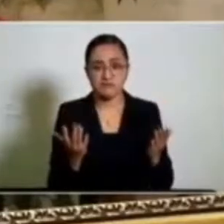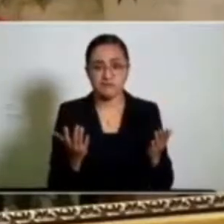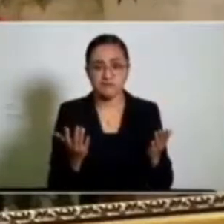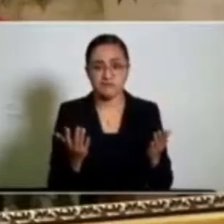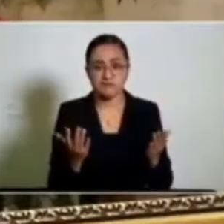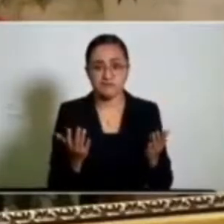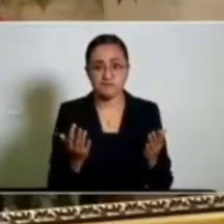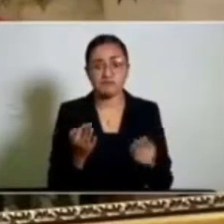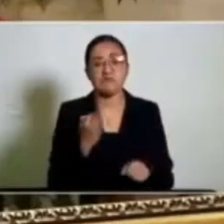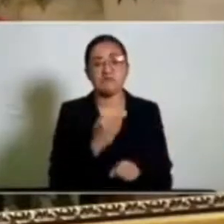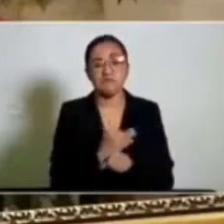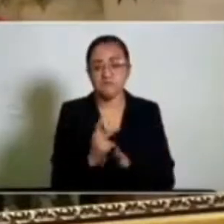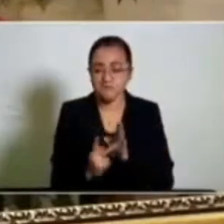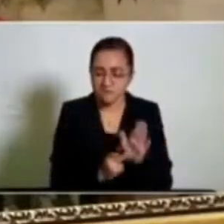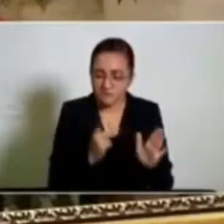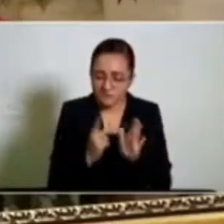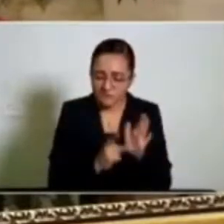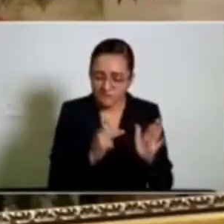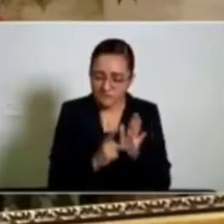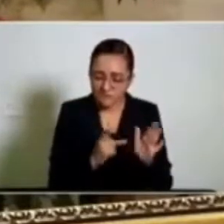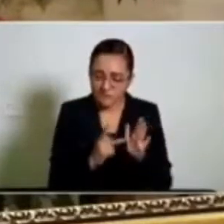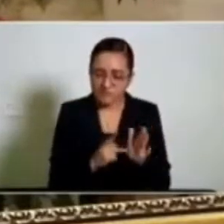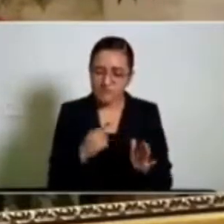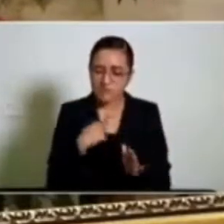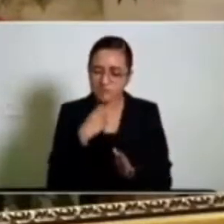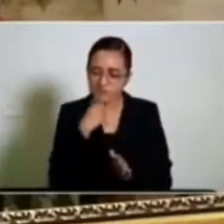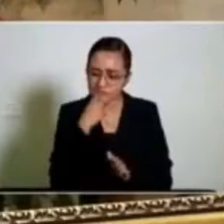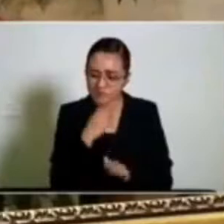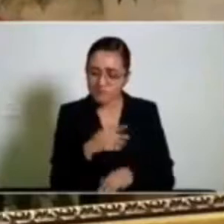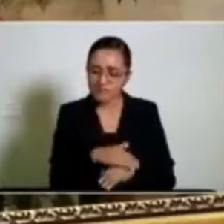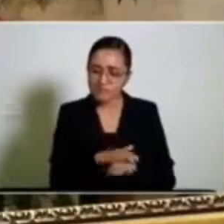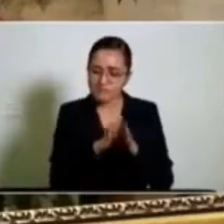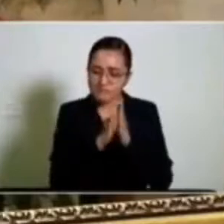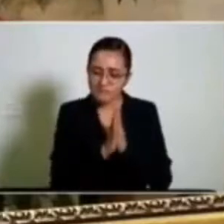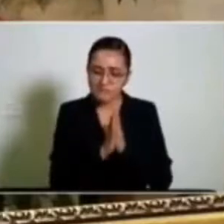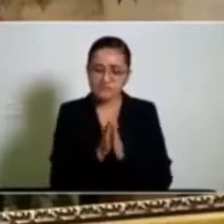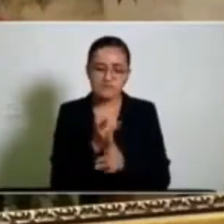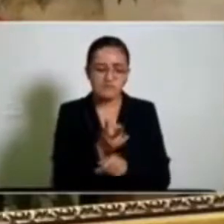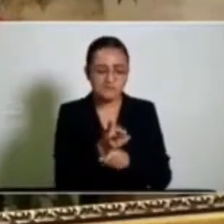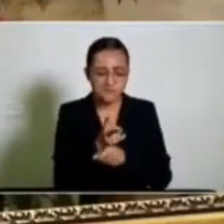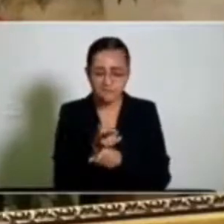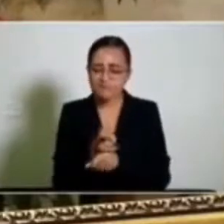Hemos reiterado nuestro exhorto